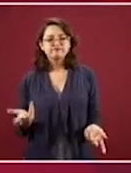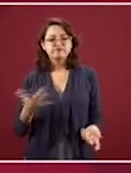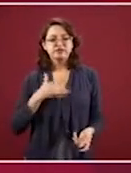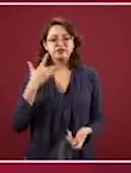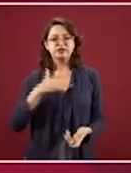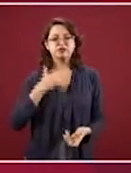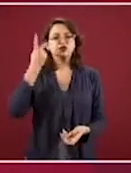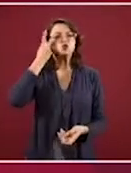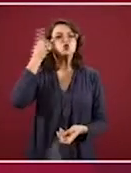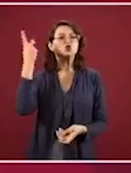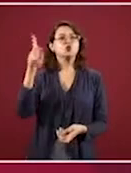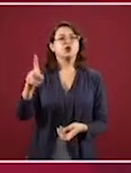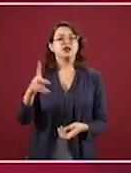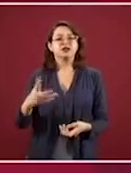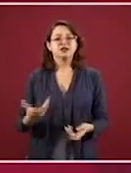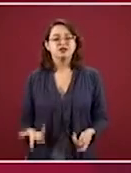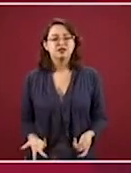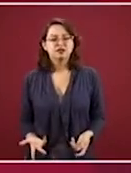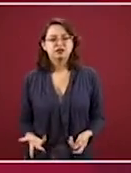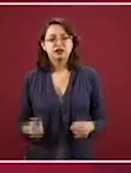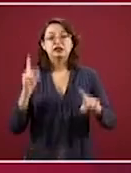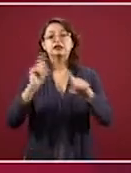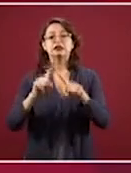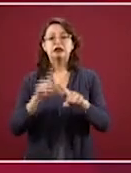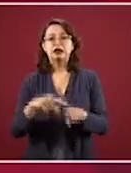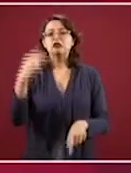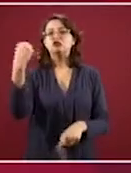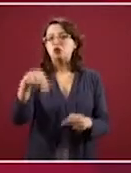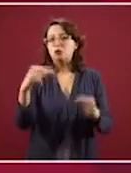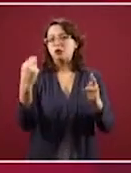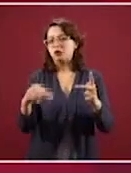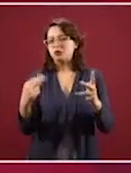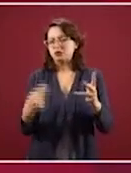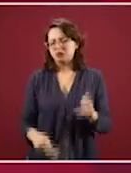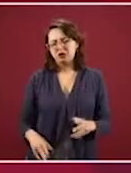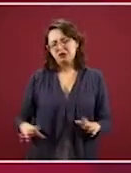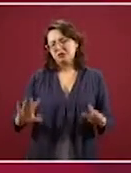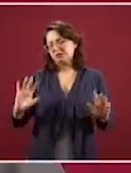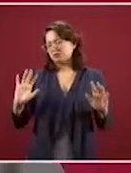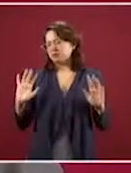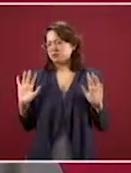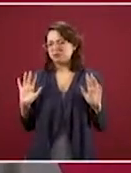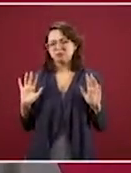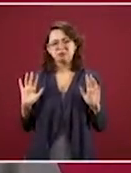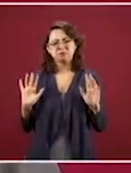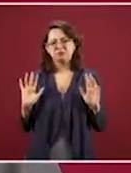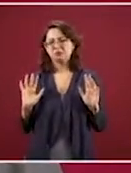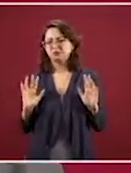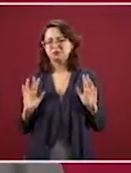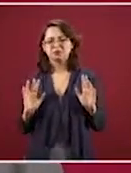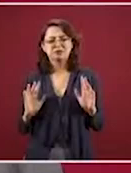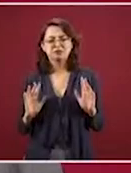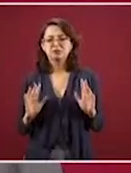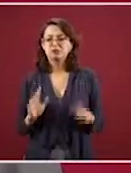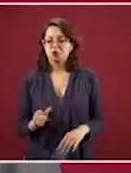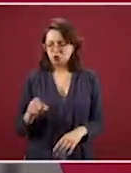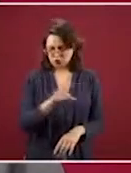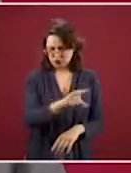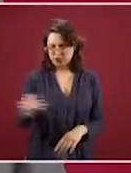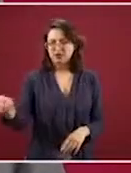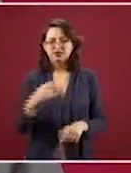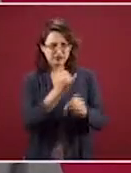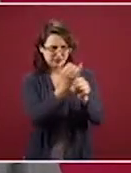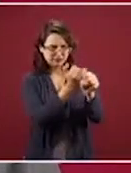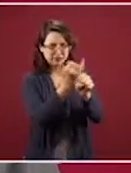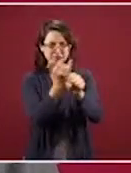no me pidan a mí que yo les dé nombres porque este esos trabajos de ustedes